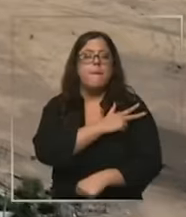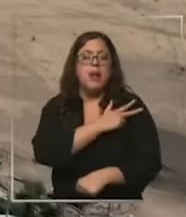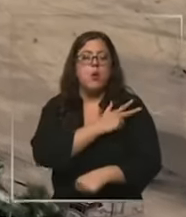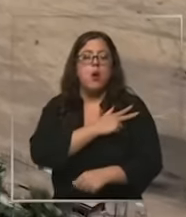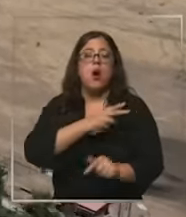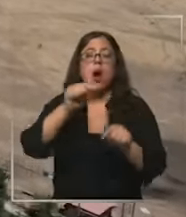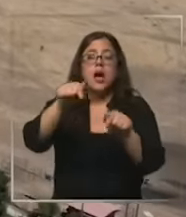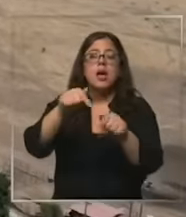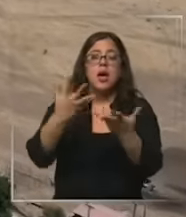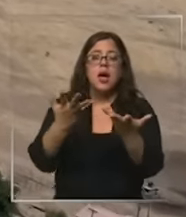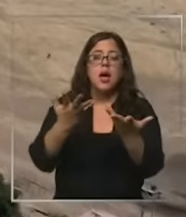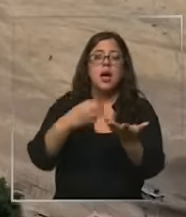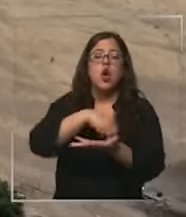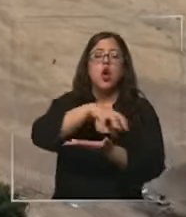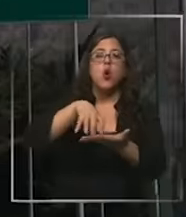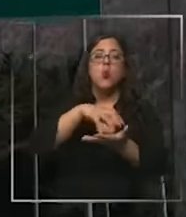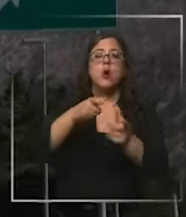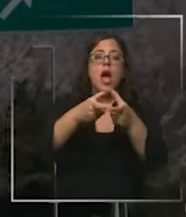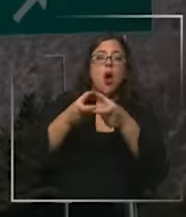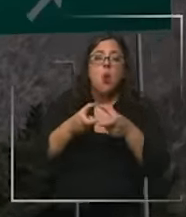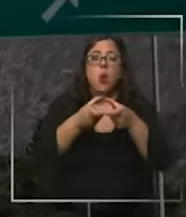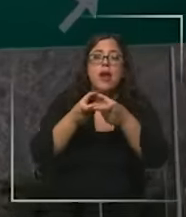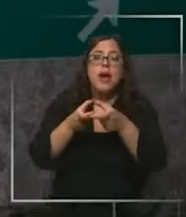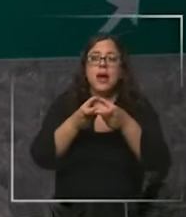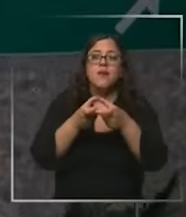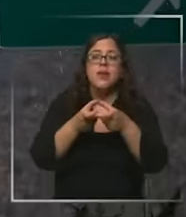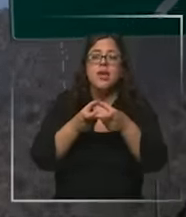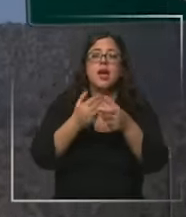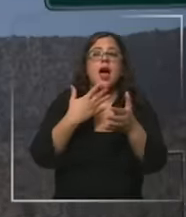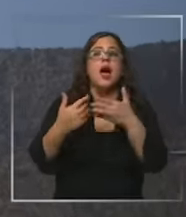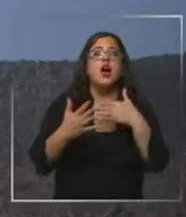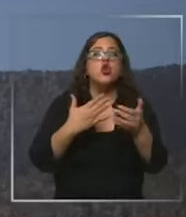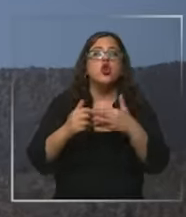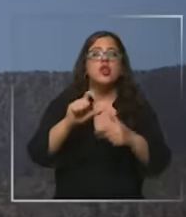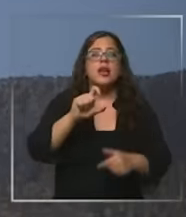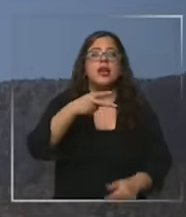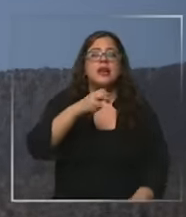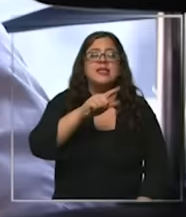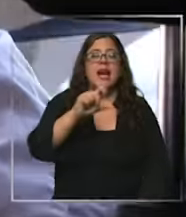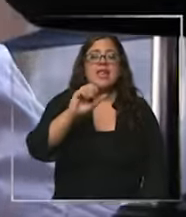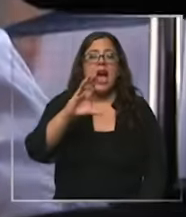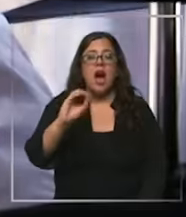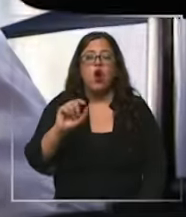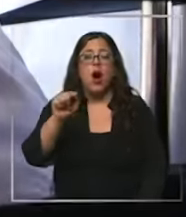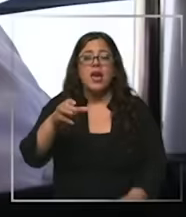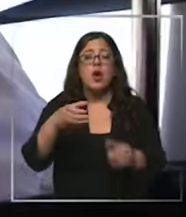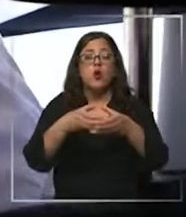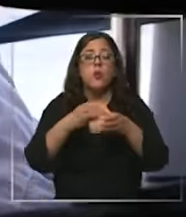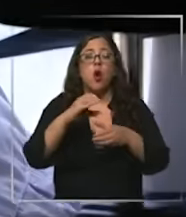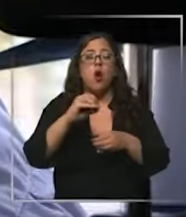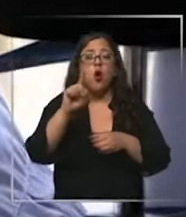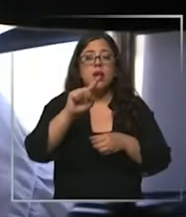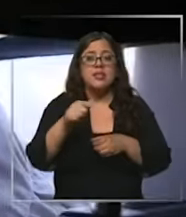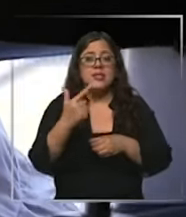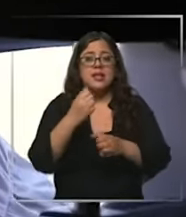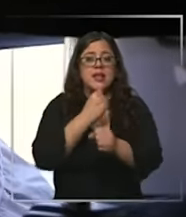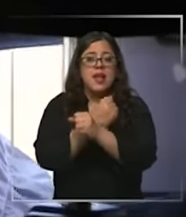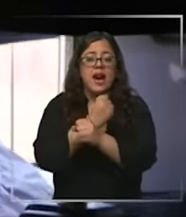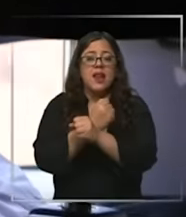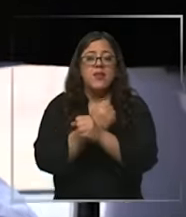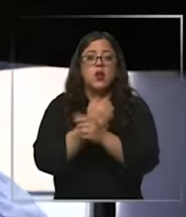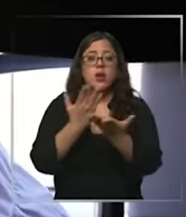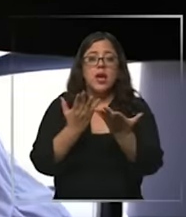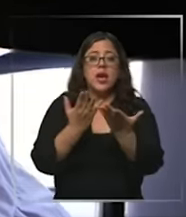ingresando a la comuna de Curacaví, pero puntualmente vamos a ir al sector de Chayaco. En ese lugar, el OS-7 de Carabineros se encuentra